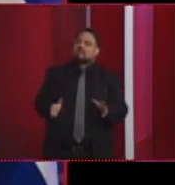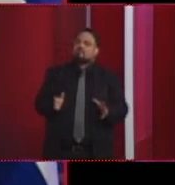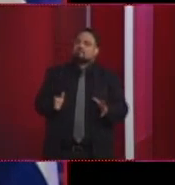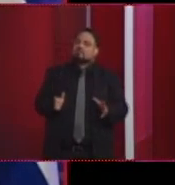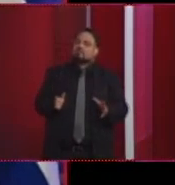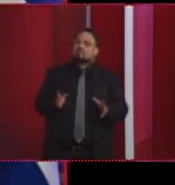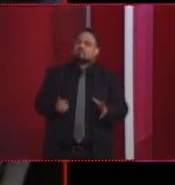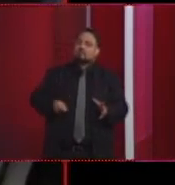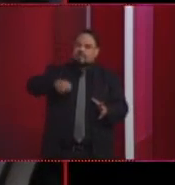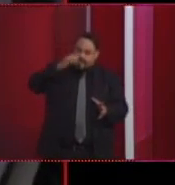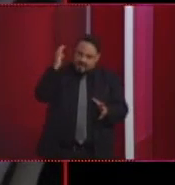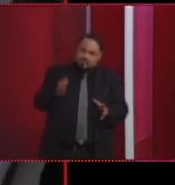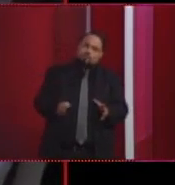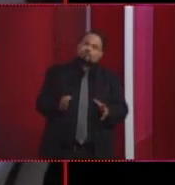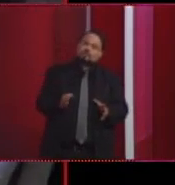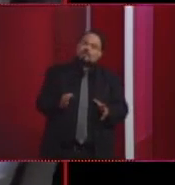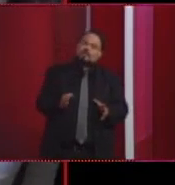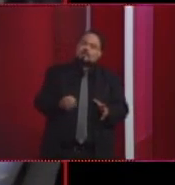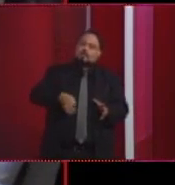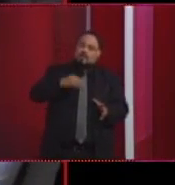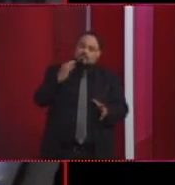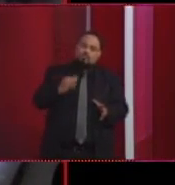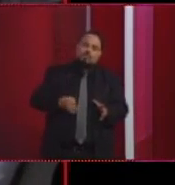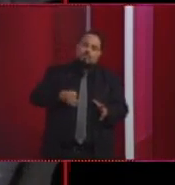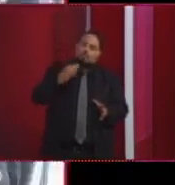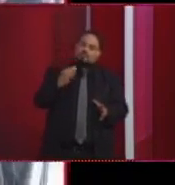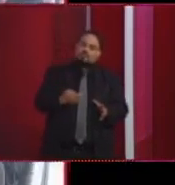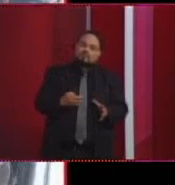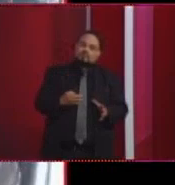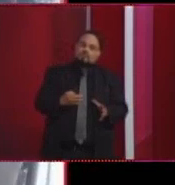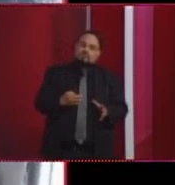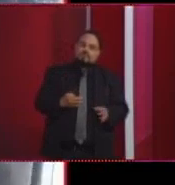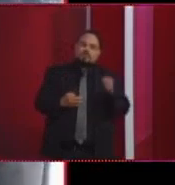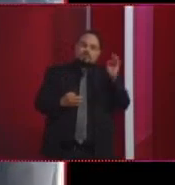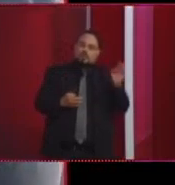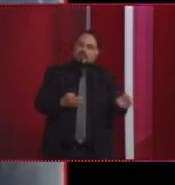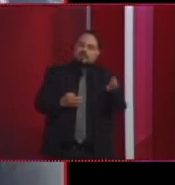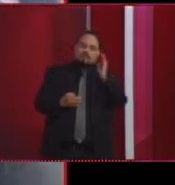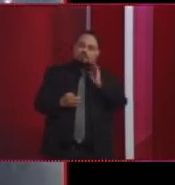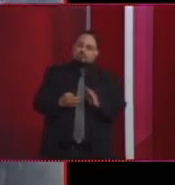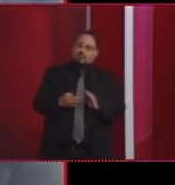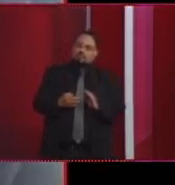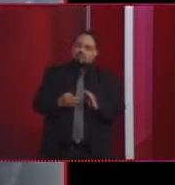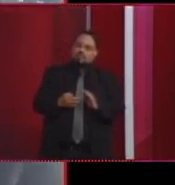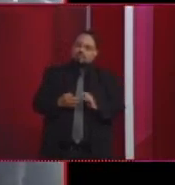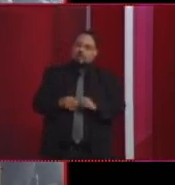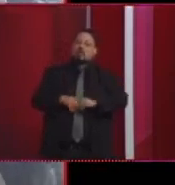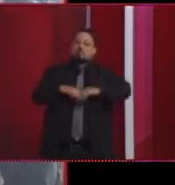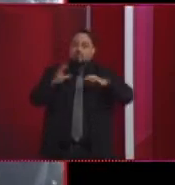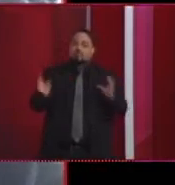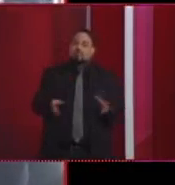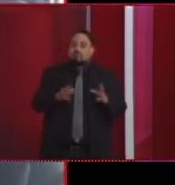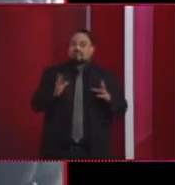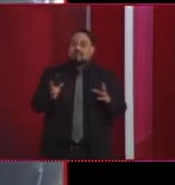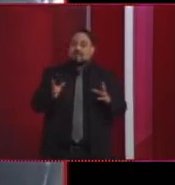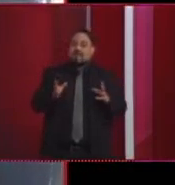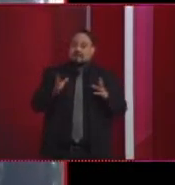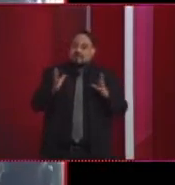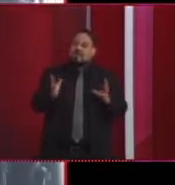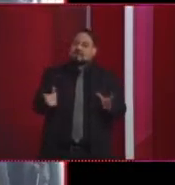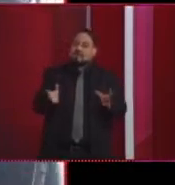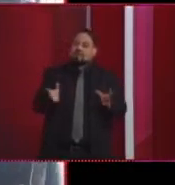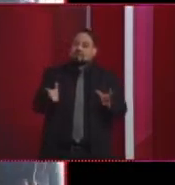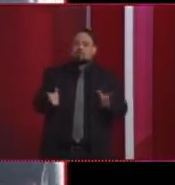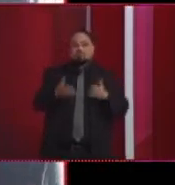necesario poner un orden y demostrar que el poder coercitivo del estado la ley y la voluntad política pueden empezar a